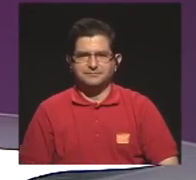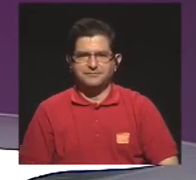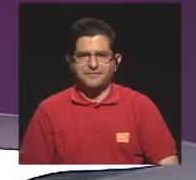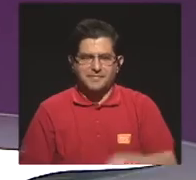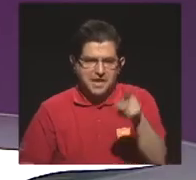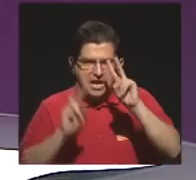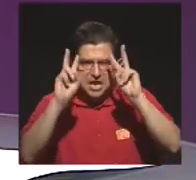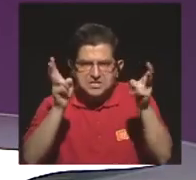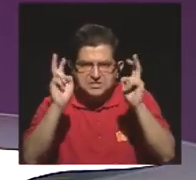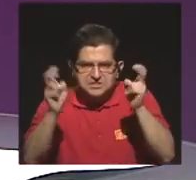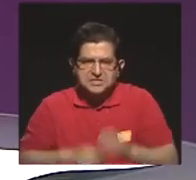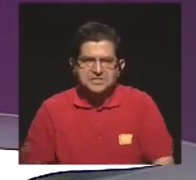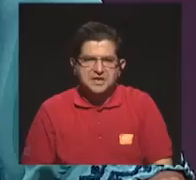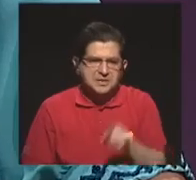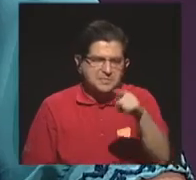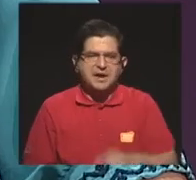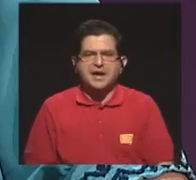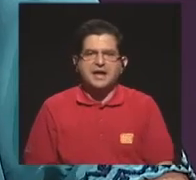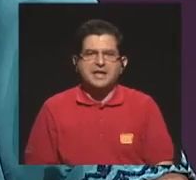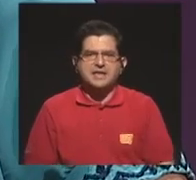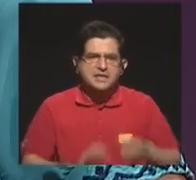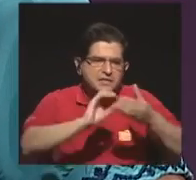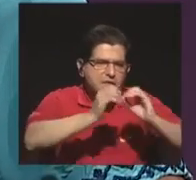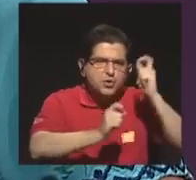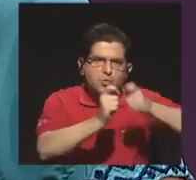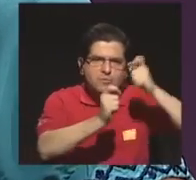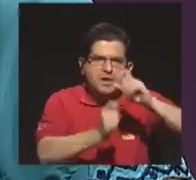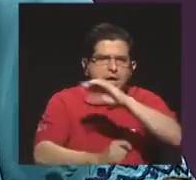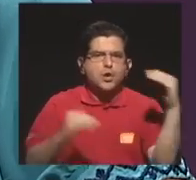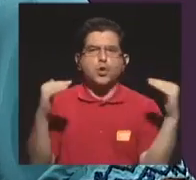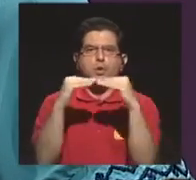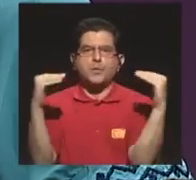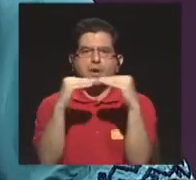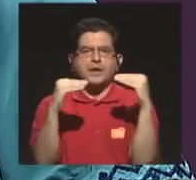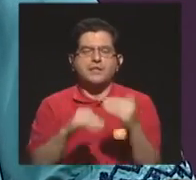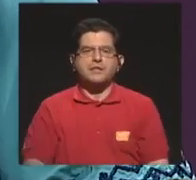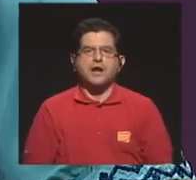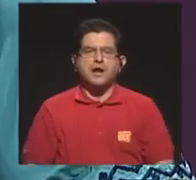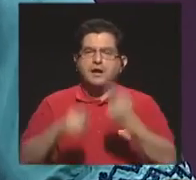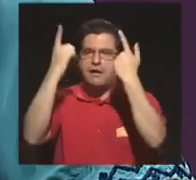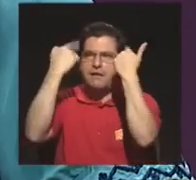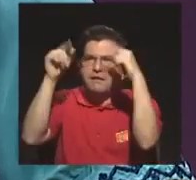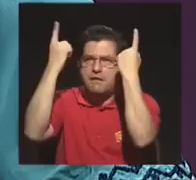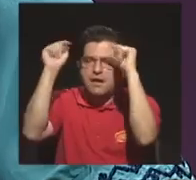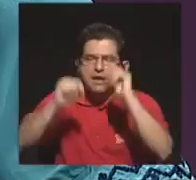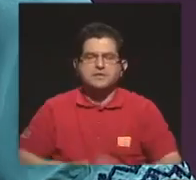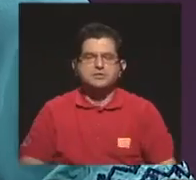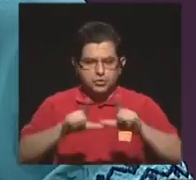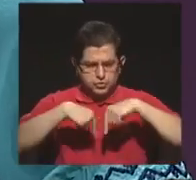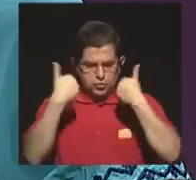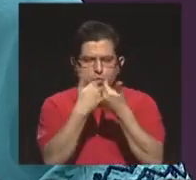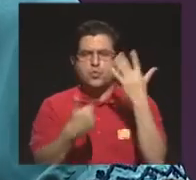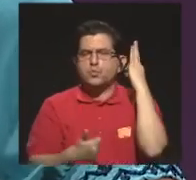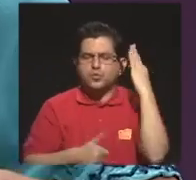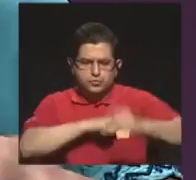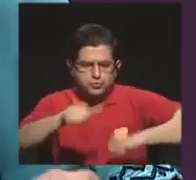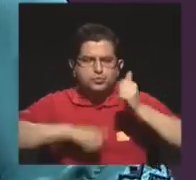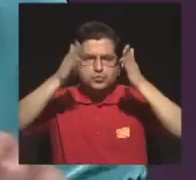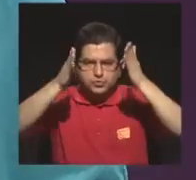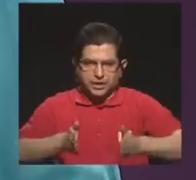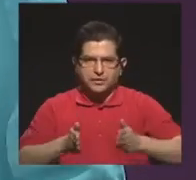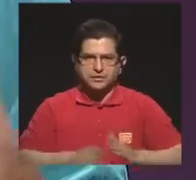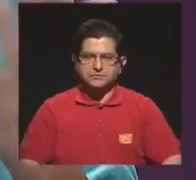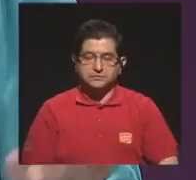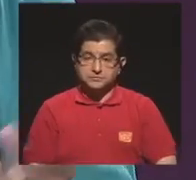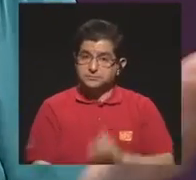Este tema de las cuotas y de la paridad ha sido un logro de los movimientos de mujeres, de los movimientos feministas.